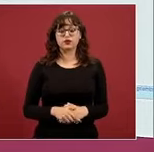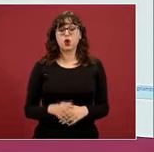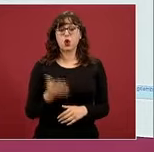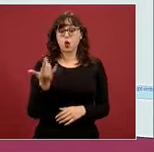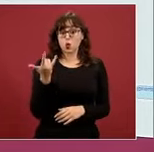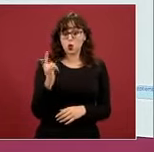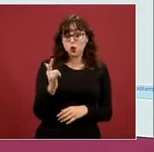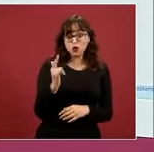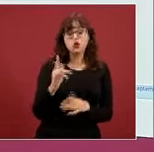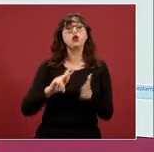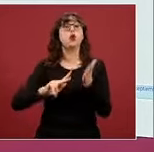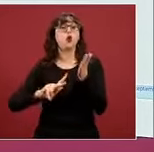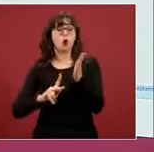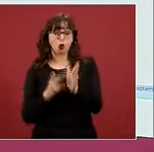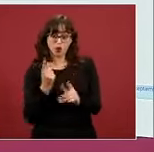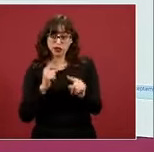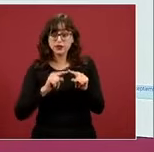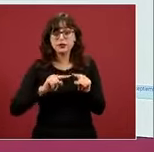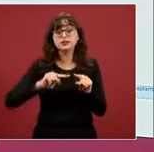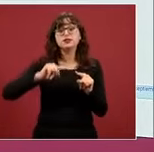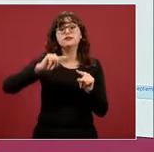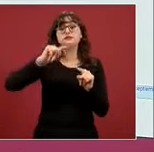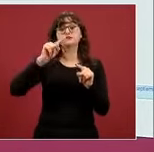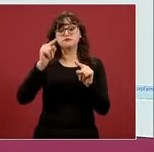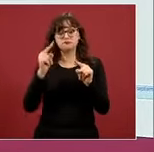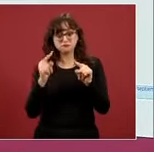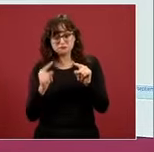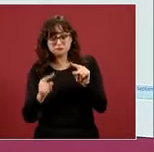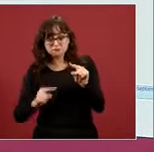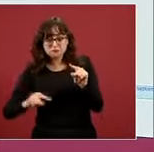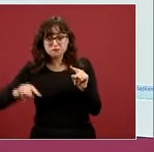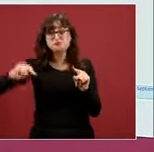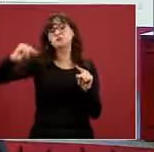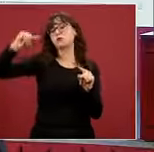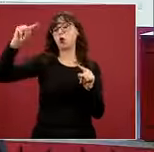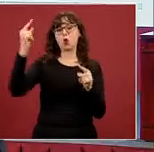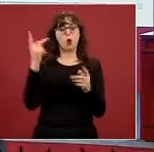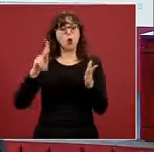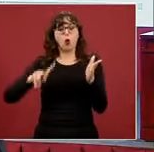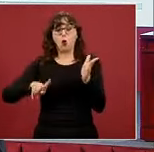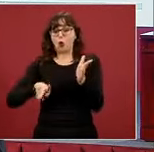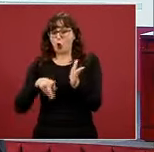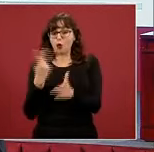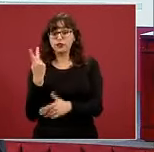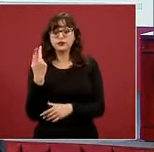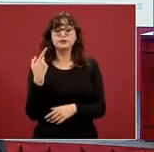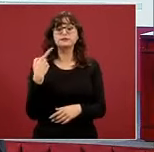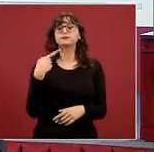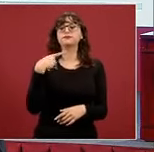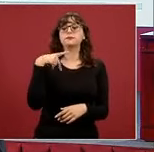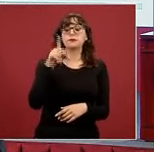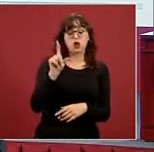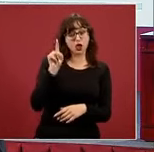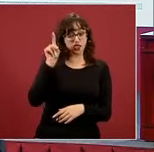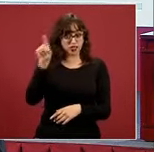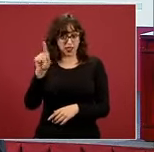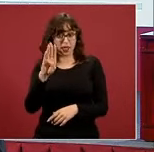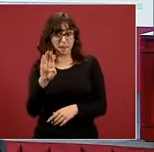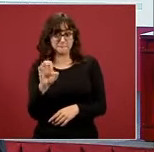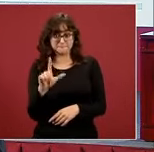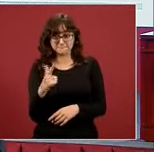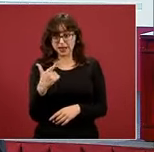de control temporal y nuevamente el rebrote. Pero la magnitud de la epidemia en este rebrote en Bélgica